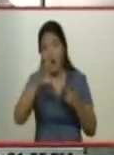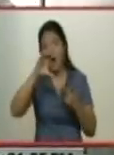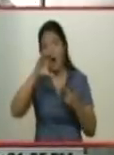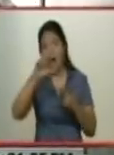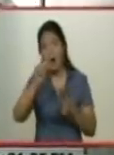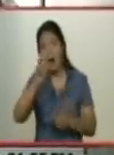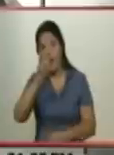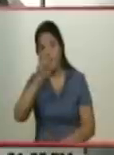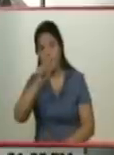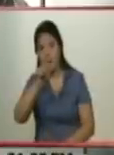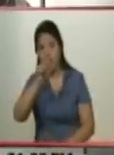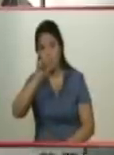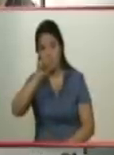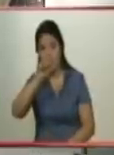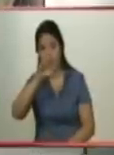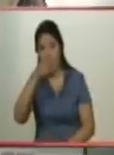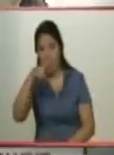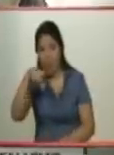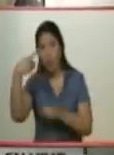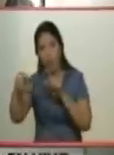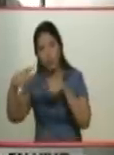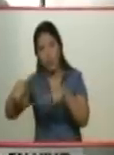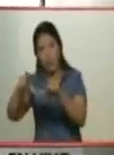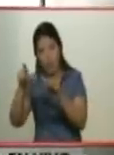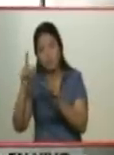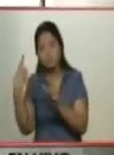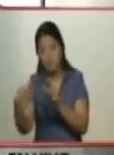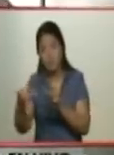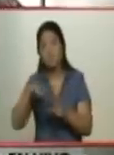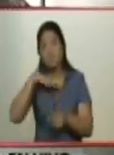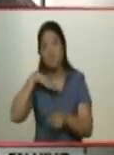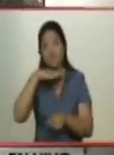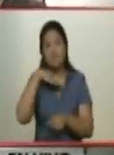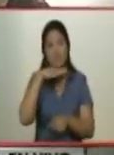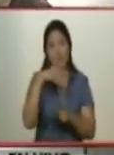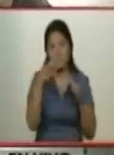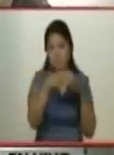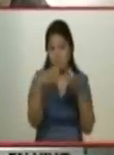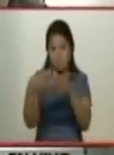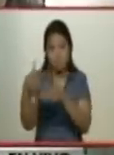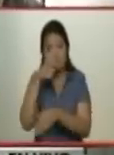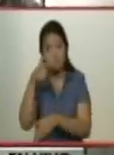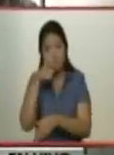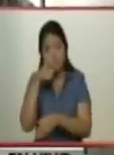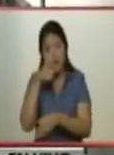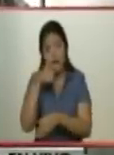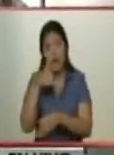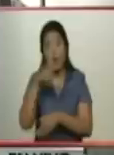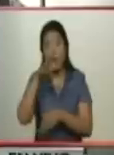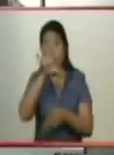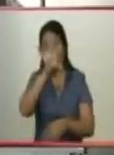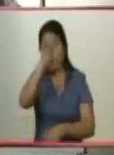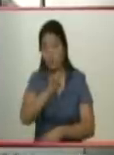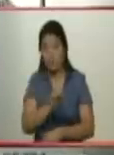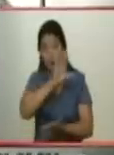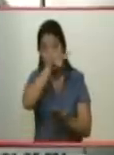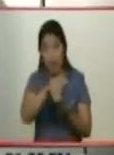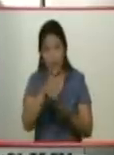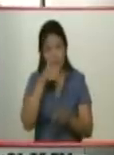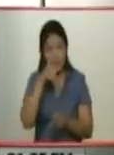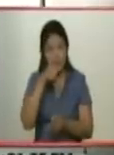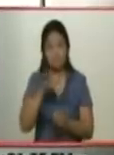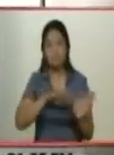barbacoas actualmente estamos consolidando el área en sur de aragua